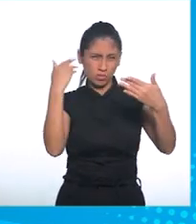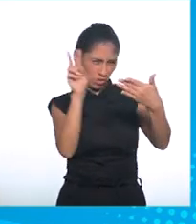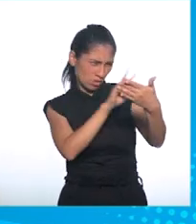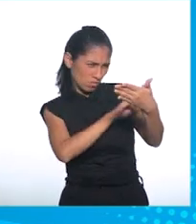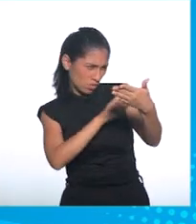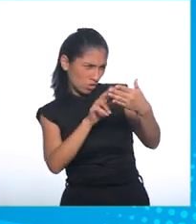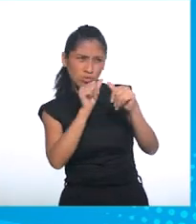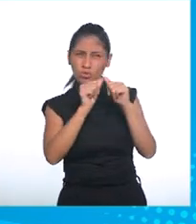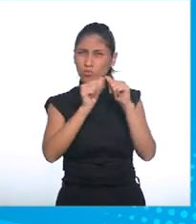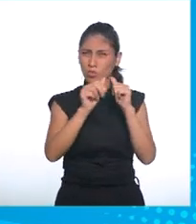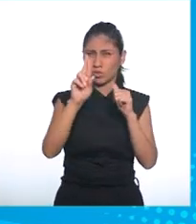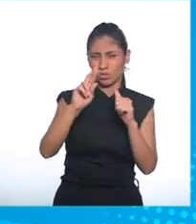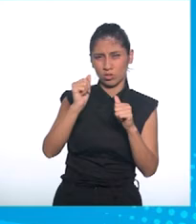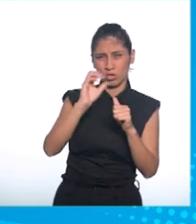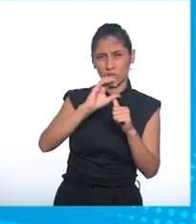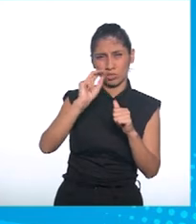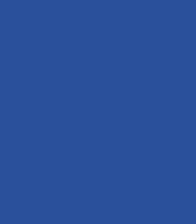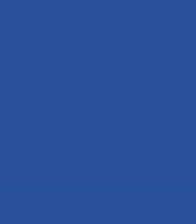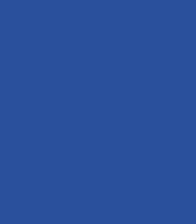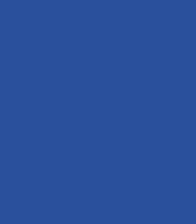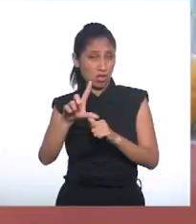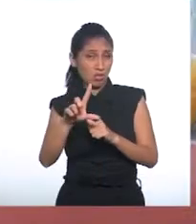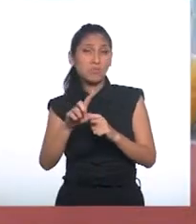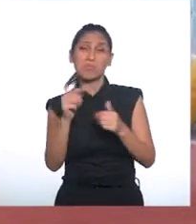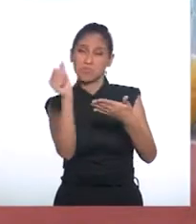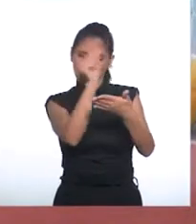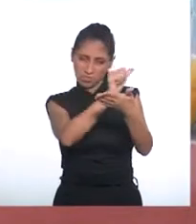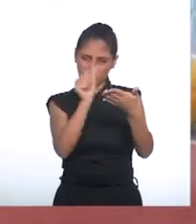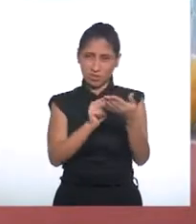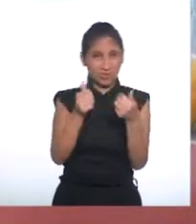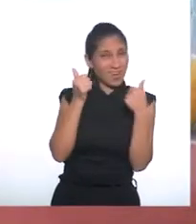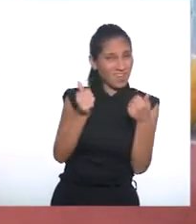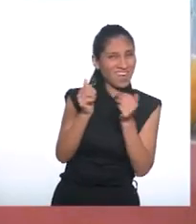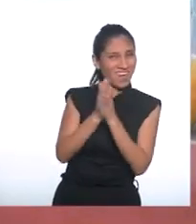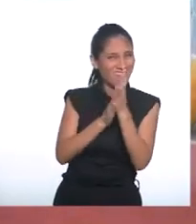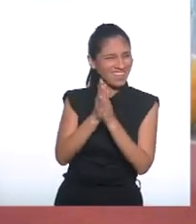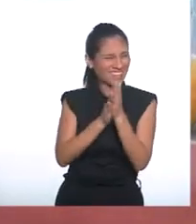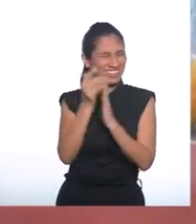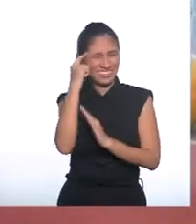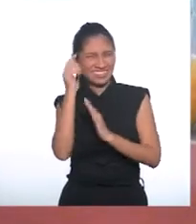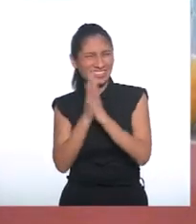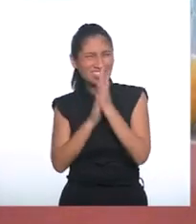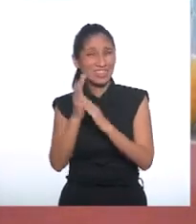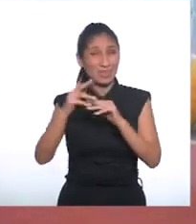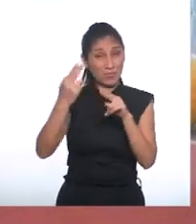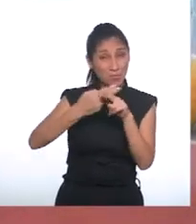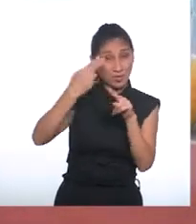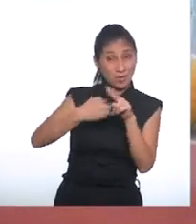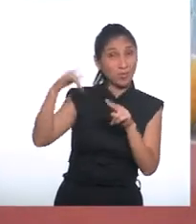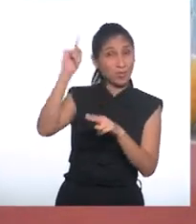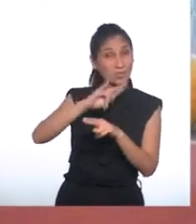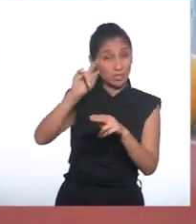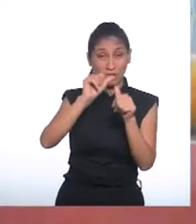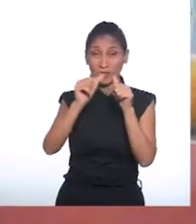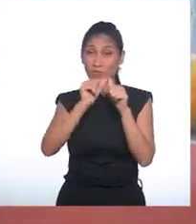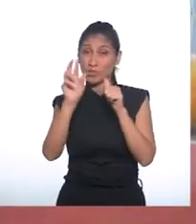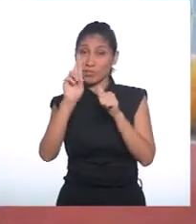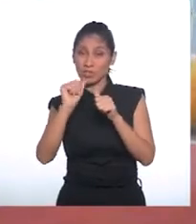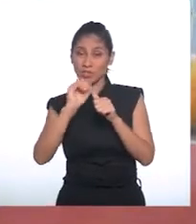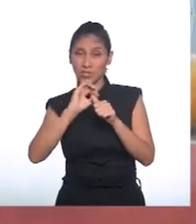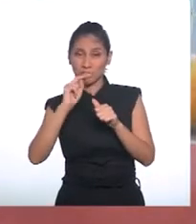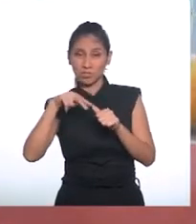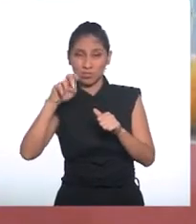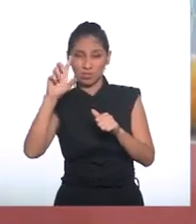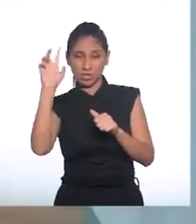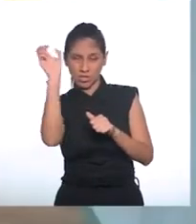racional de manera gráfica. ¡Excelente! Estoy segura que pronto estaré empleando los números racionales para presentar información